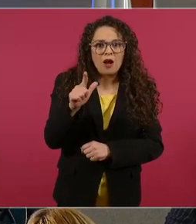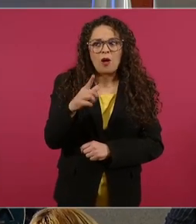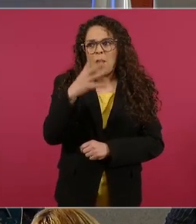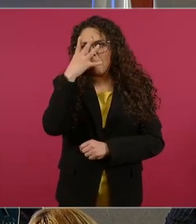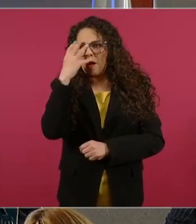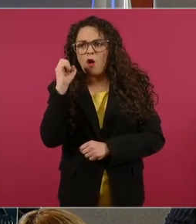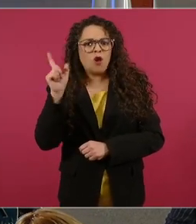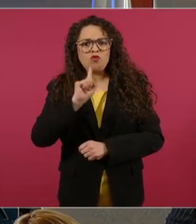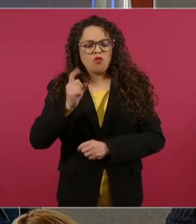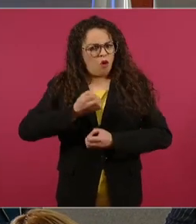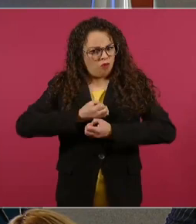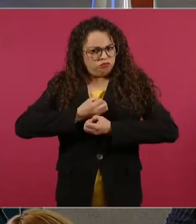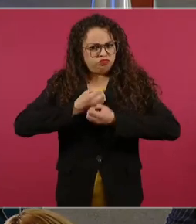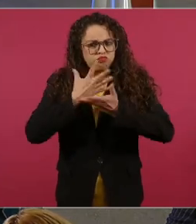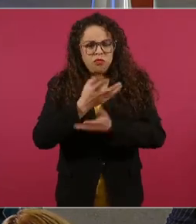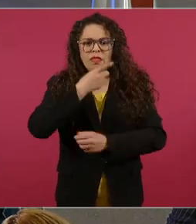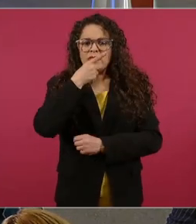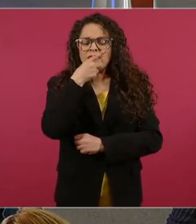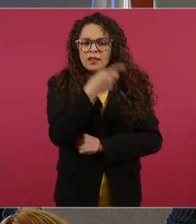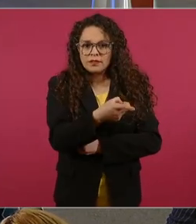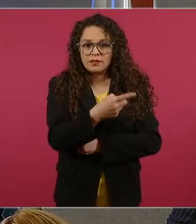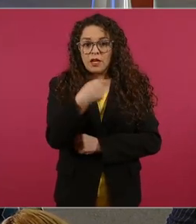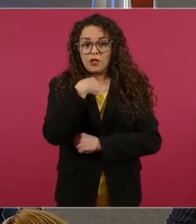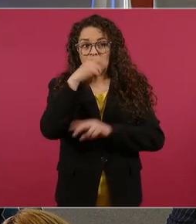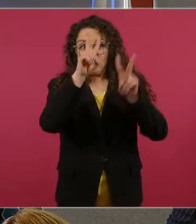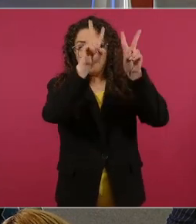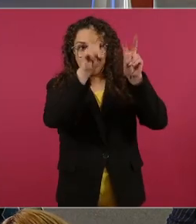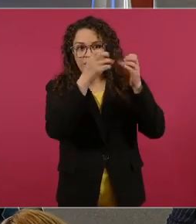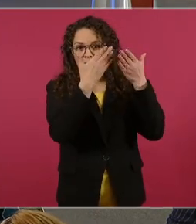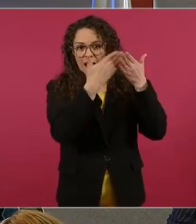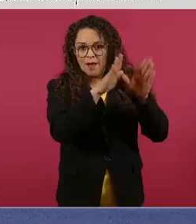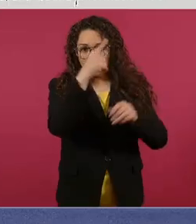abro comillas, para ponerlo textual,